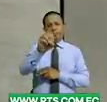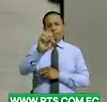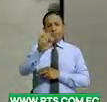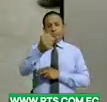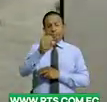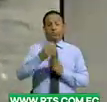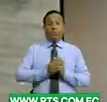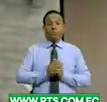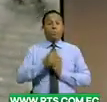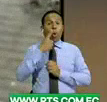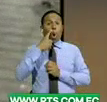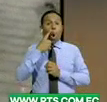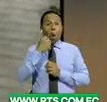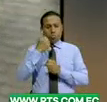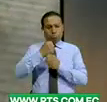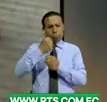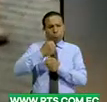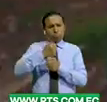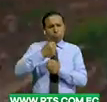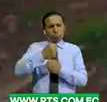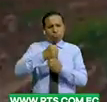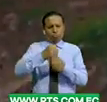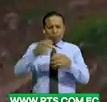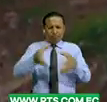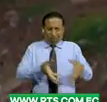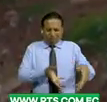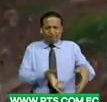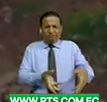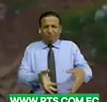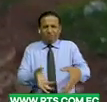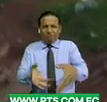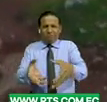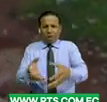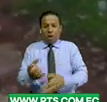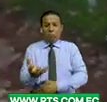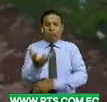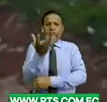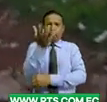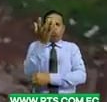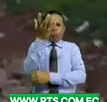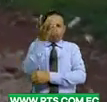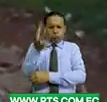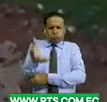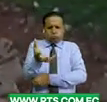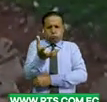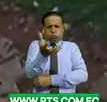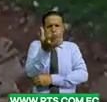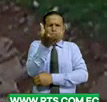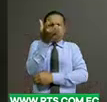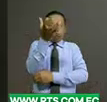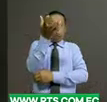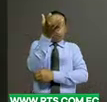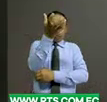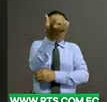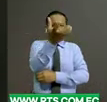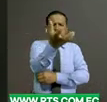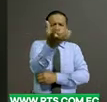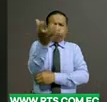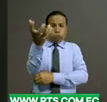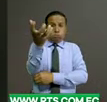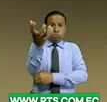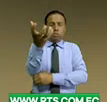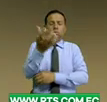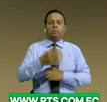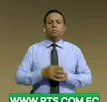se encontraban laborando en un canal, colocando un ducto de hormigón. Afortunadamente, quienes estaban en casa salieron